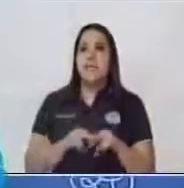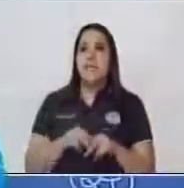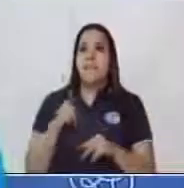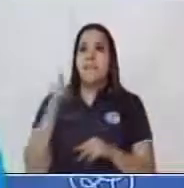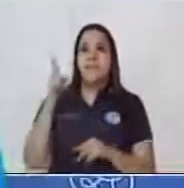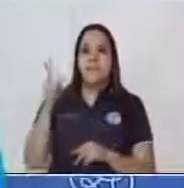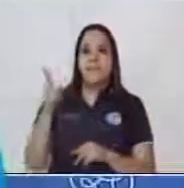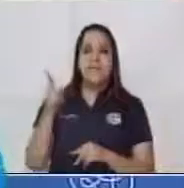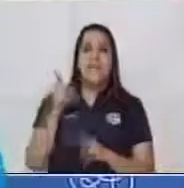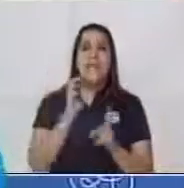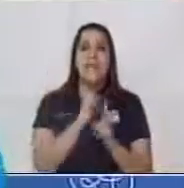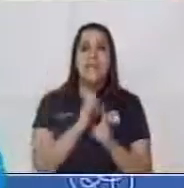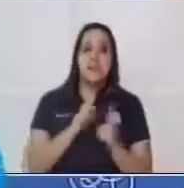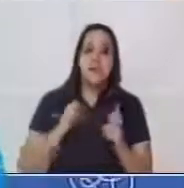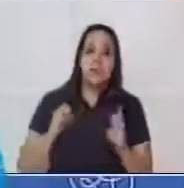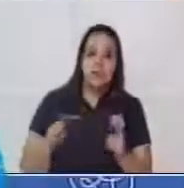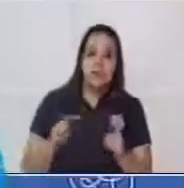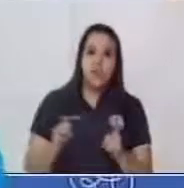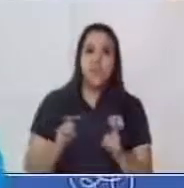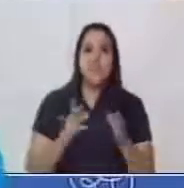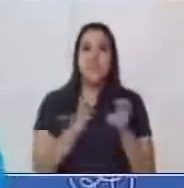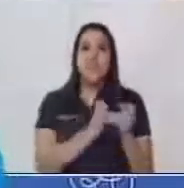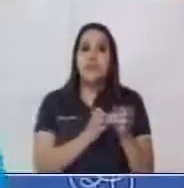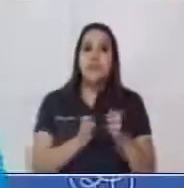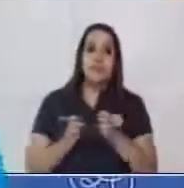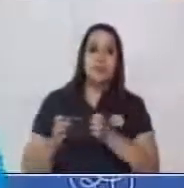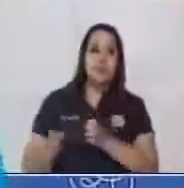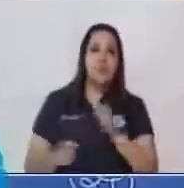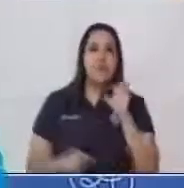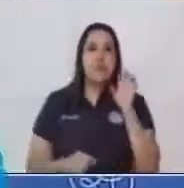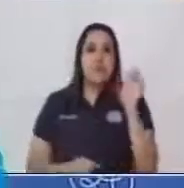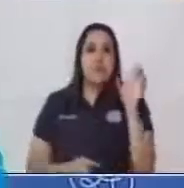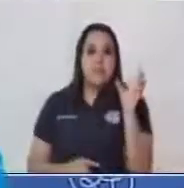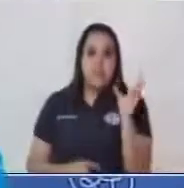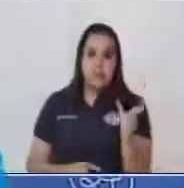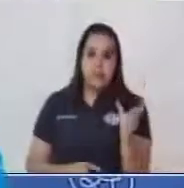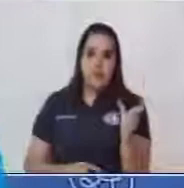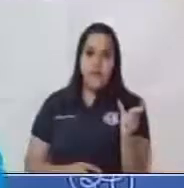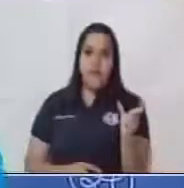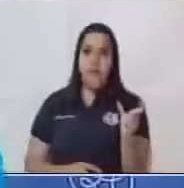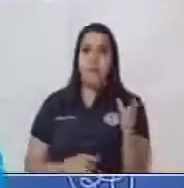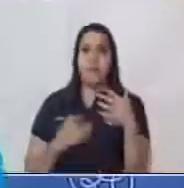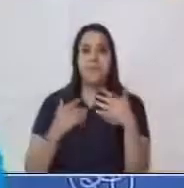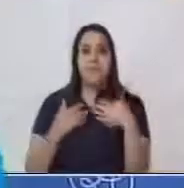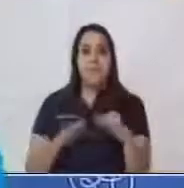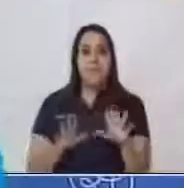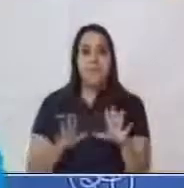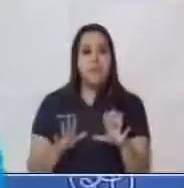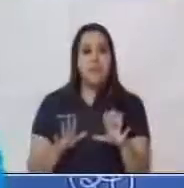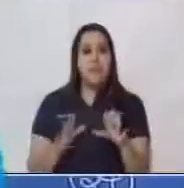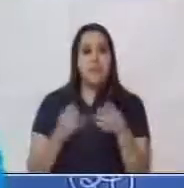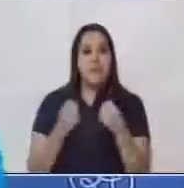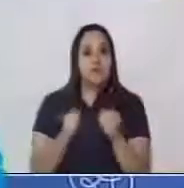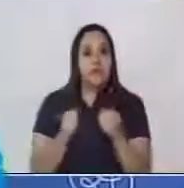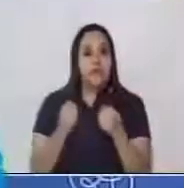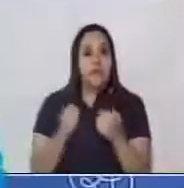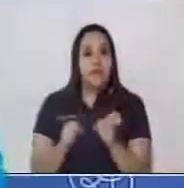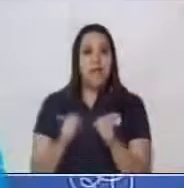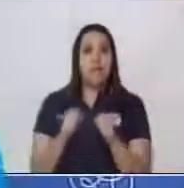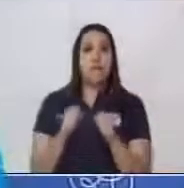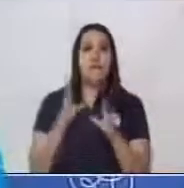las oraciones según la estructura del predicado. Entonces, cuando nosotros realicemos